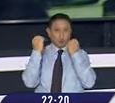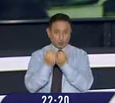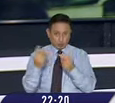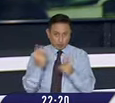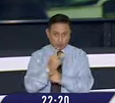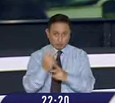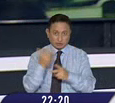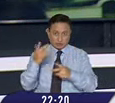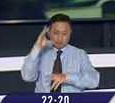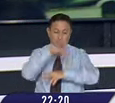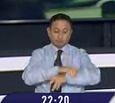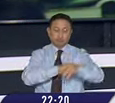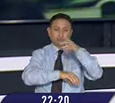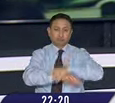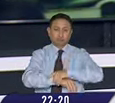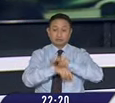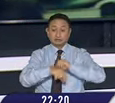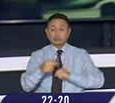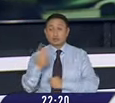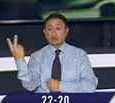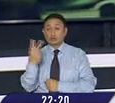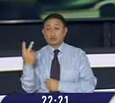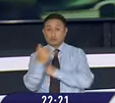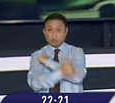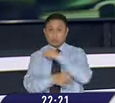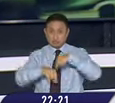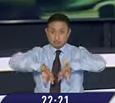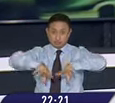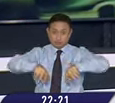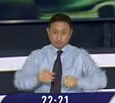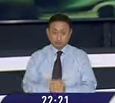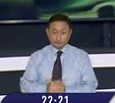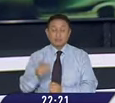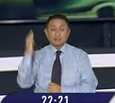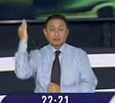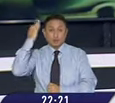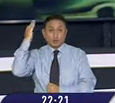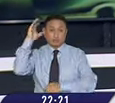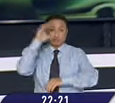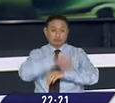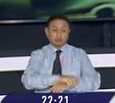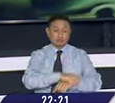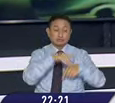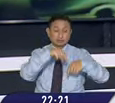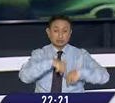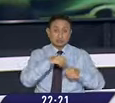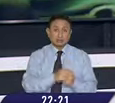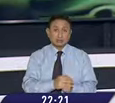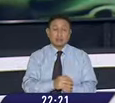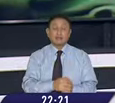delictiva que operaba en los dos lados de la frontera. Fueron detenidos en Tulcán mientras realizaban procesos de falsificación de